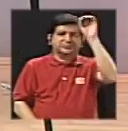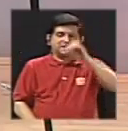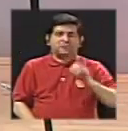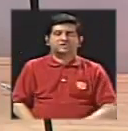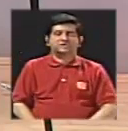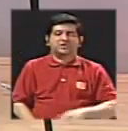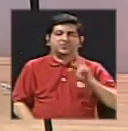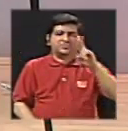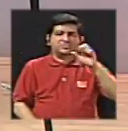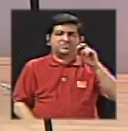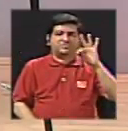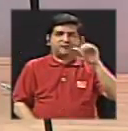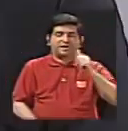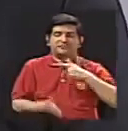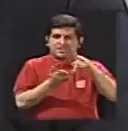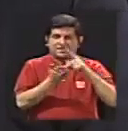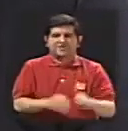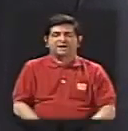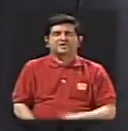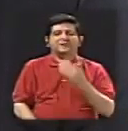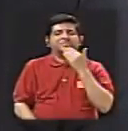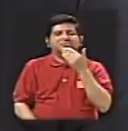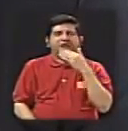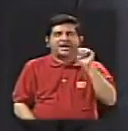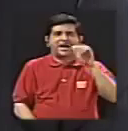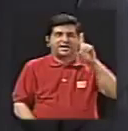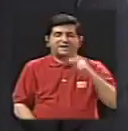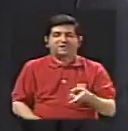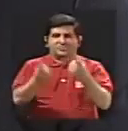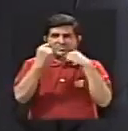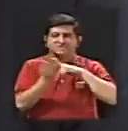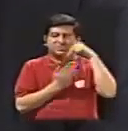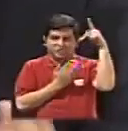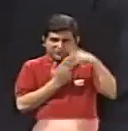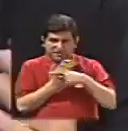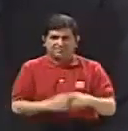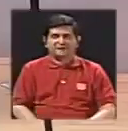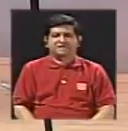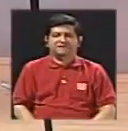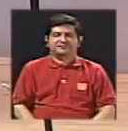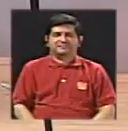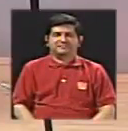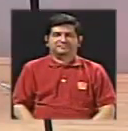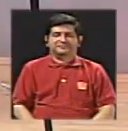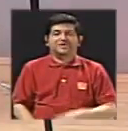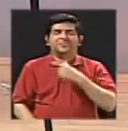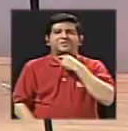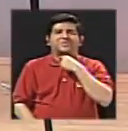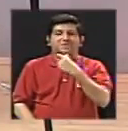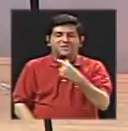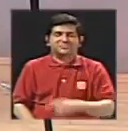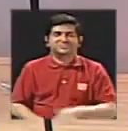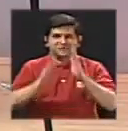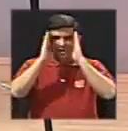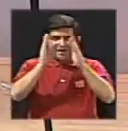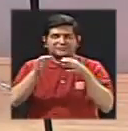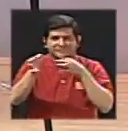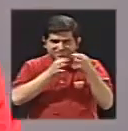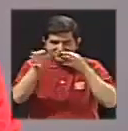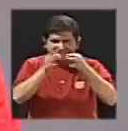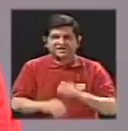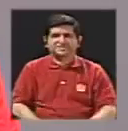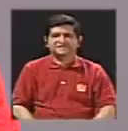Entiendo. Doña Nadoris, le agradezco muchísimo su presencia en nuestro programa. Ha sido un placer escuchar sus